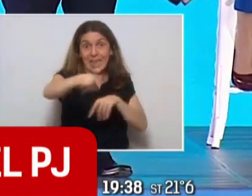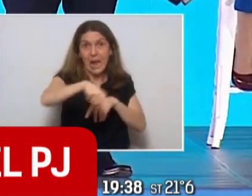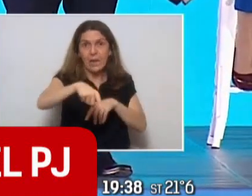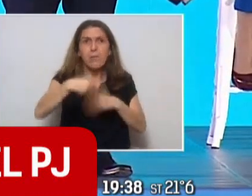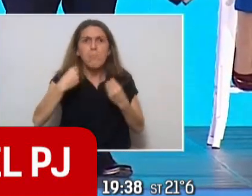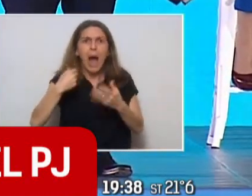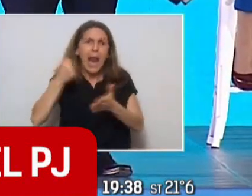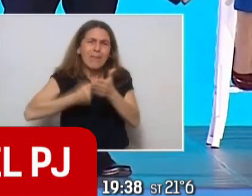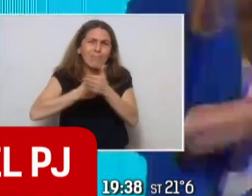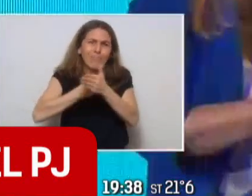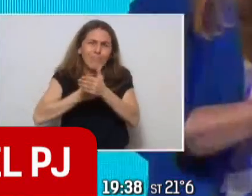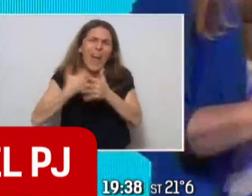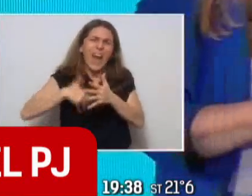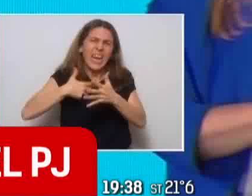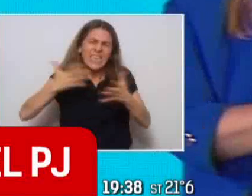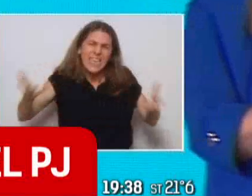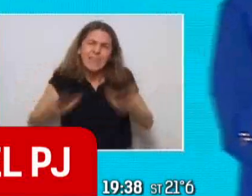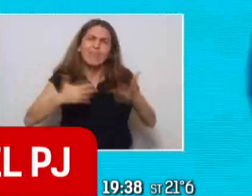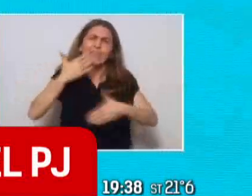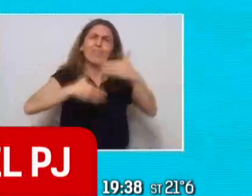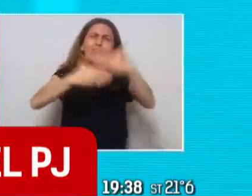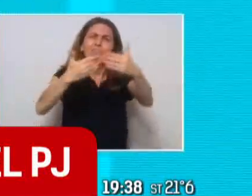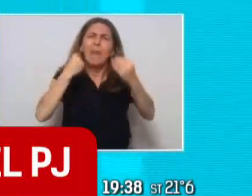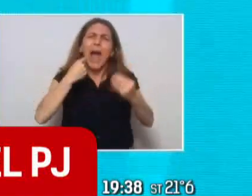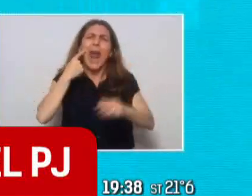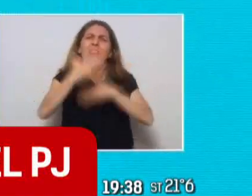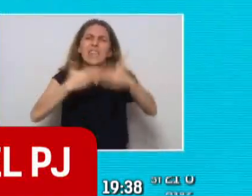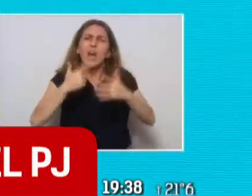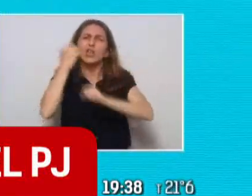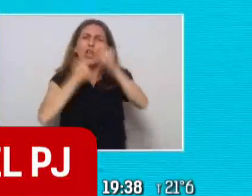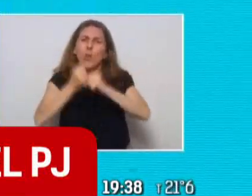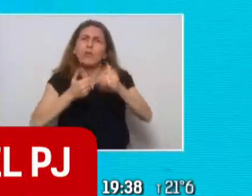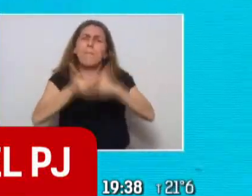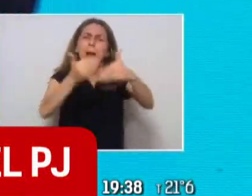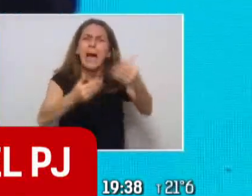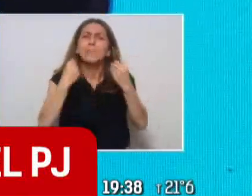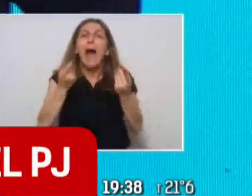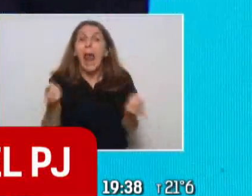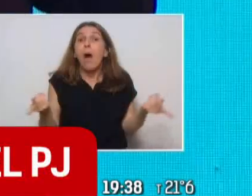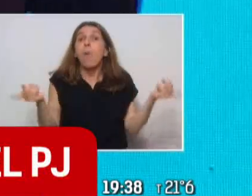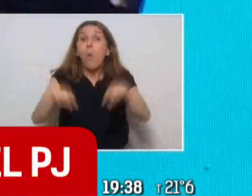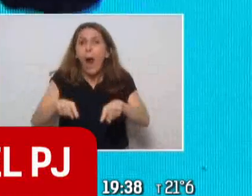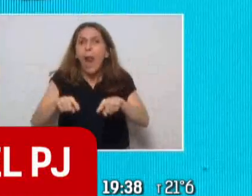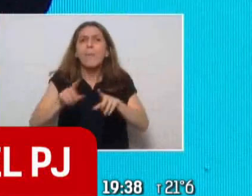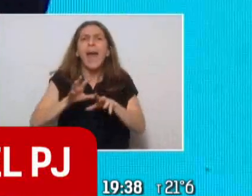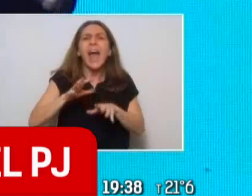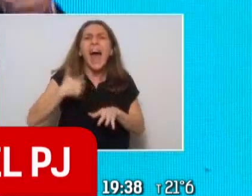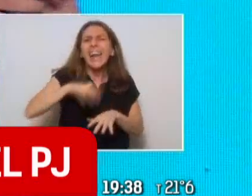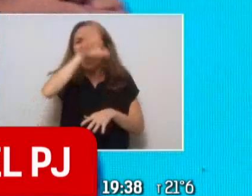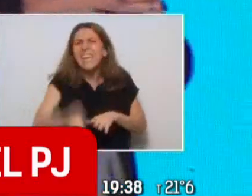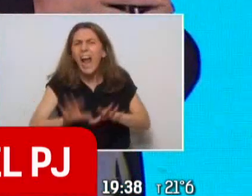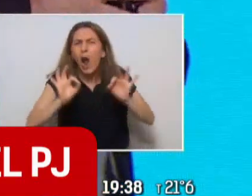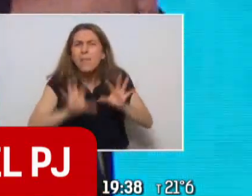para poner de pie al país, para volver a industrializarlo a través del desarrollo, para volver a hacer que cada región del